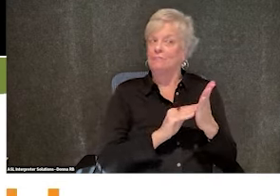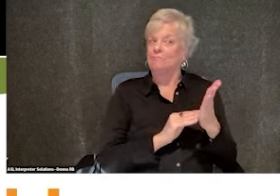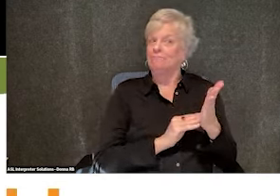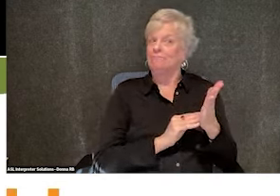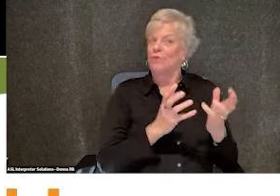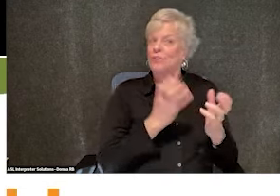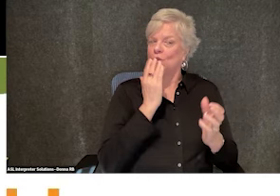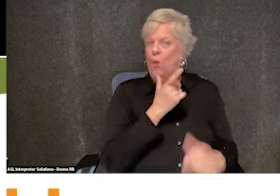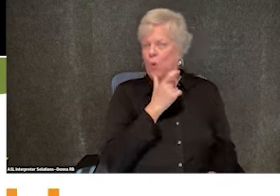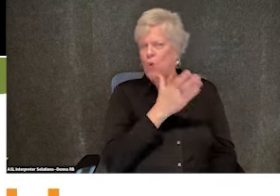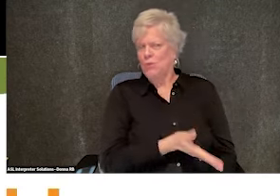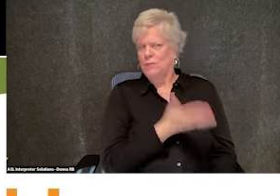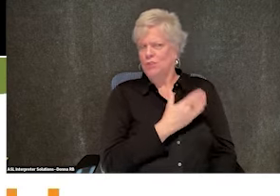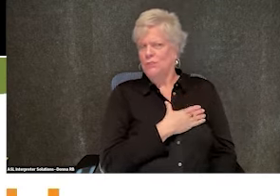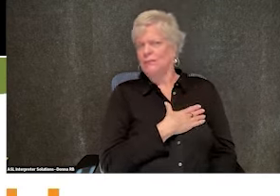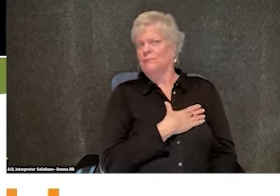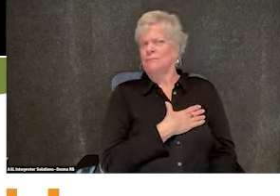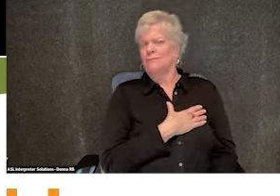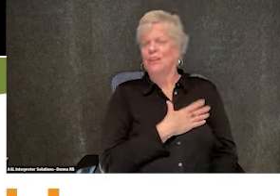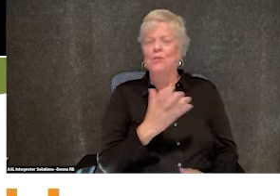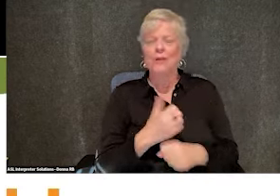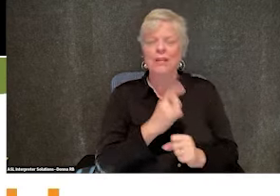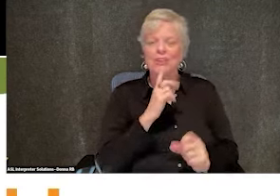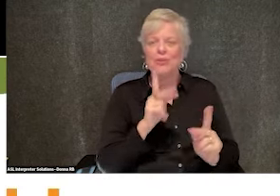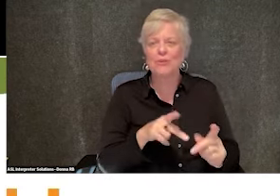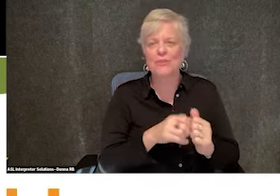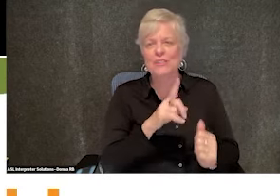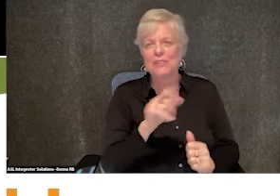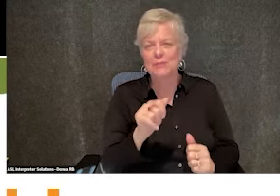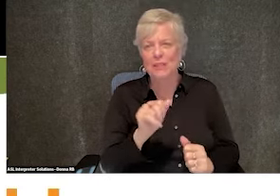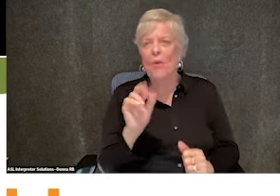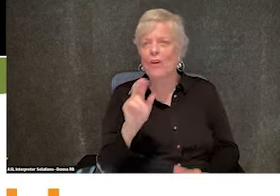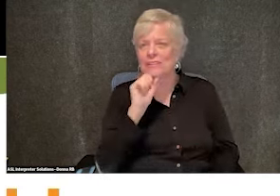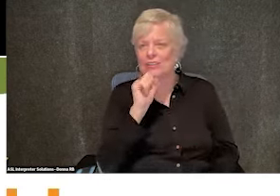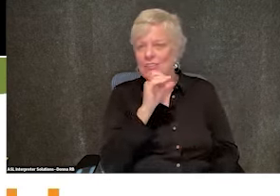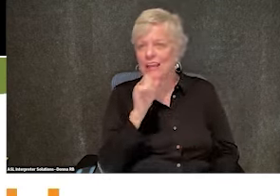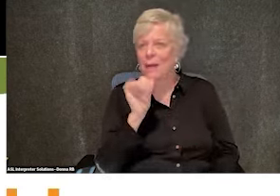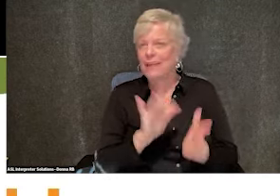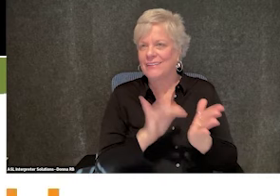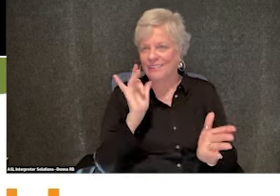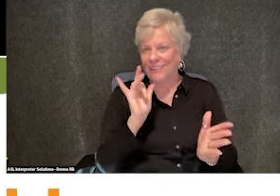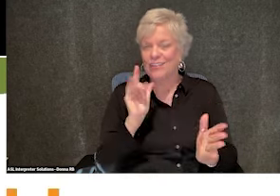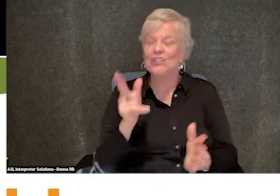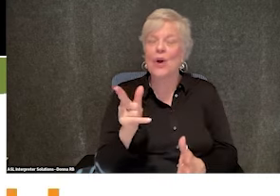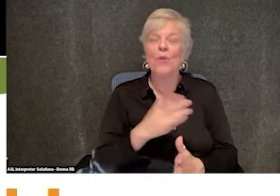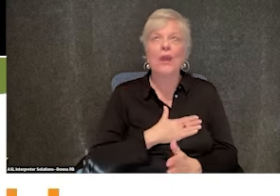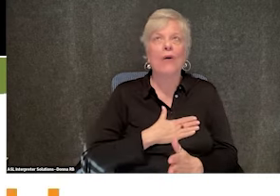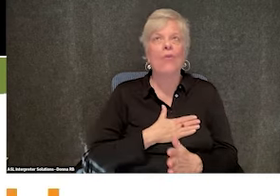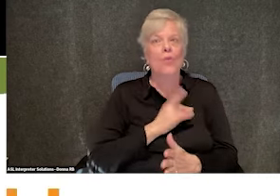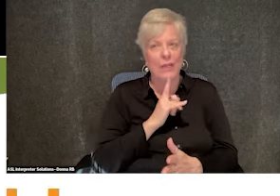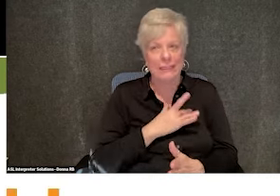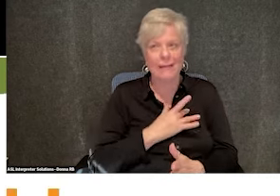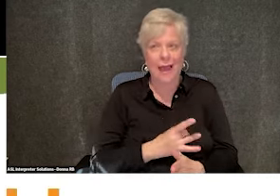de que esta persona no se está aprovechando de la persona con discapacidad, que es la persona que debe